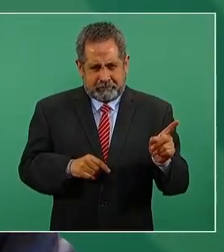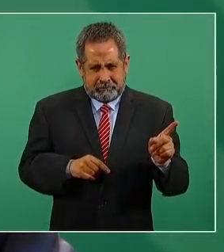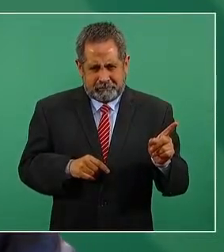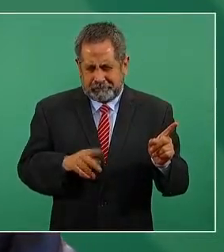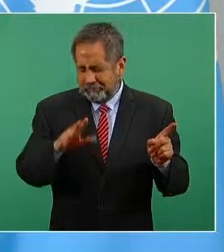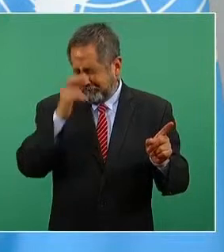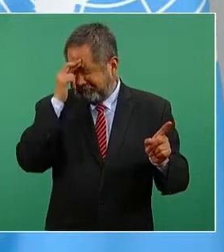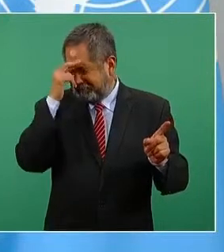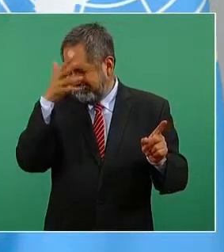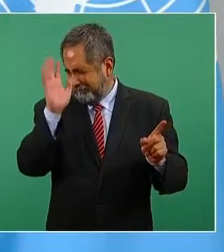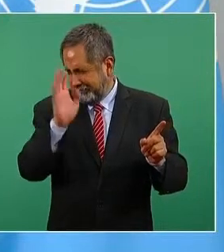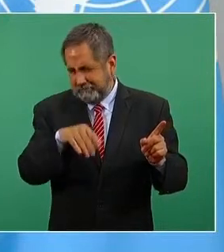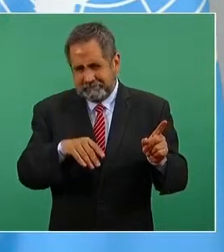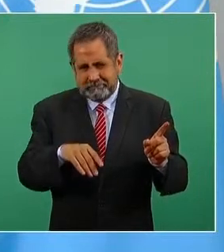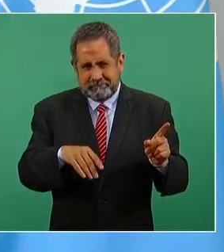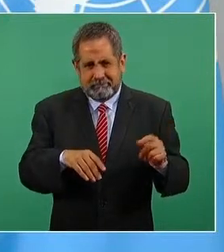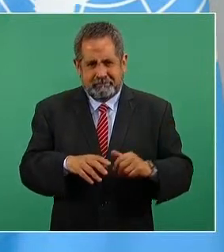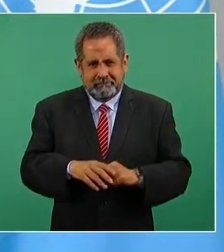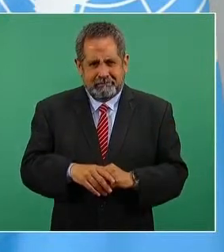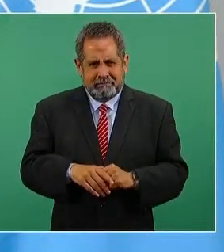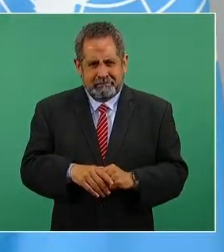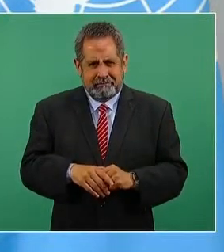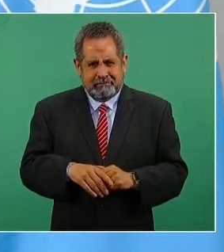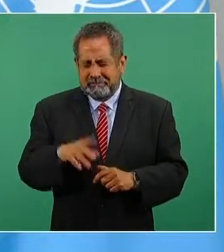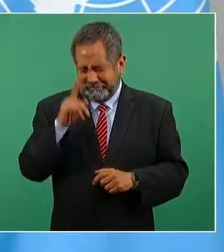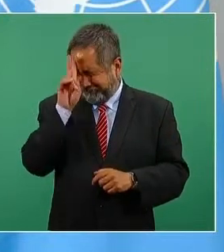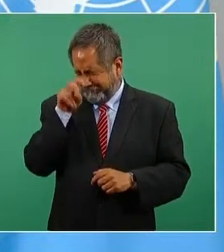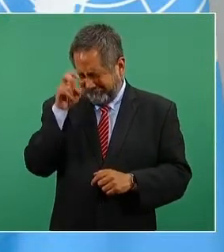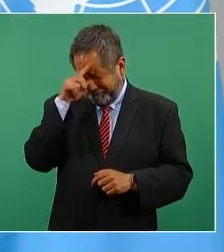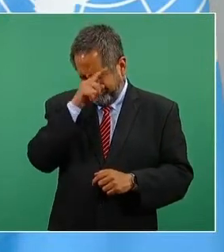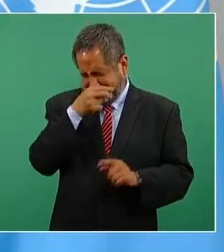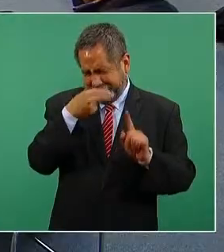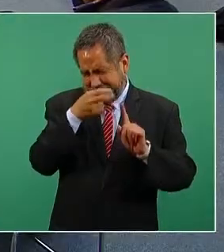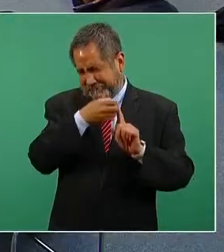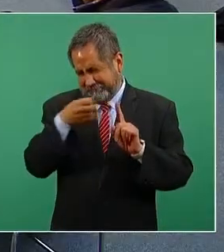no me acuerdo yo de eso, sí, me cuesta trabajo,